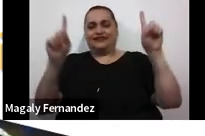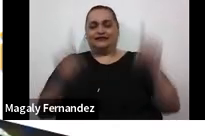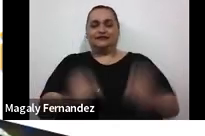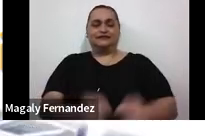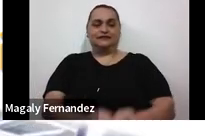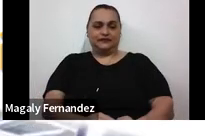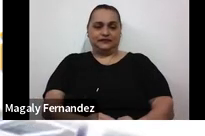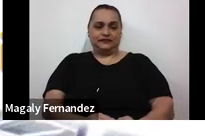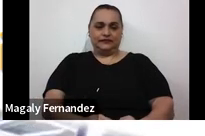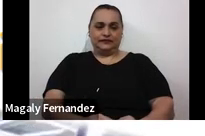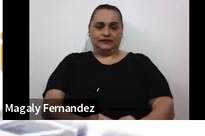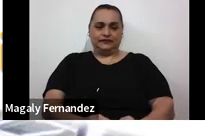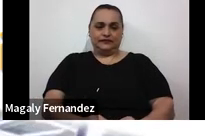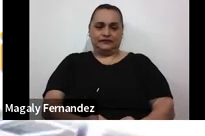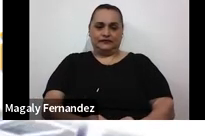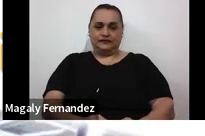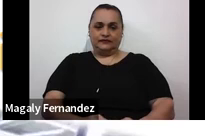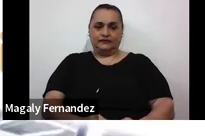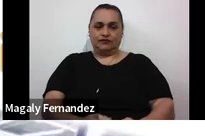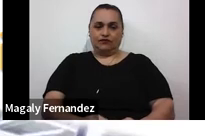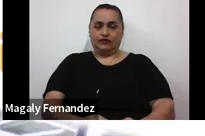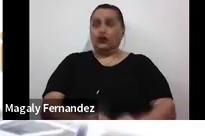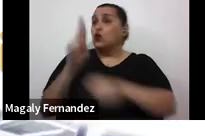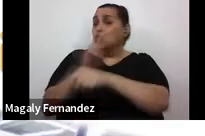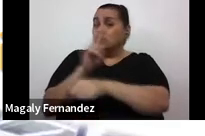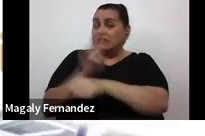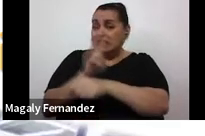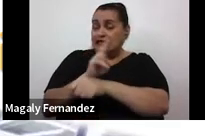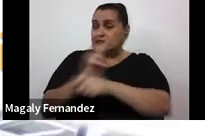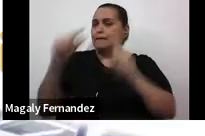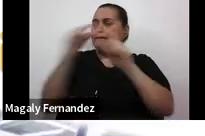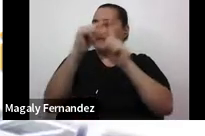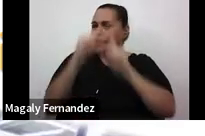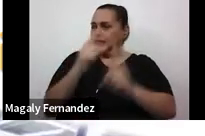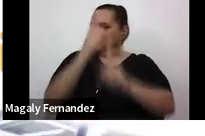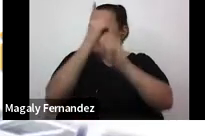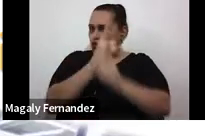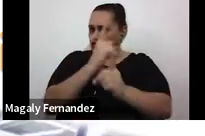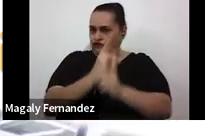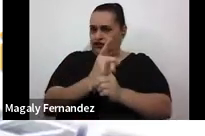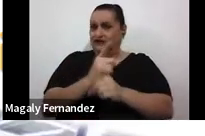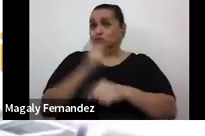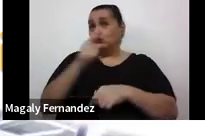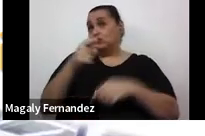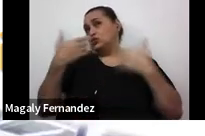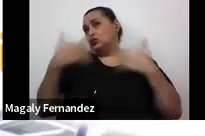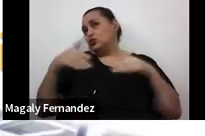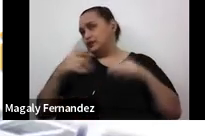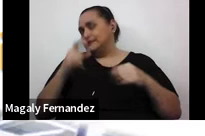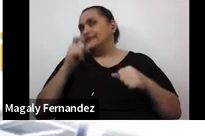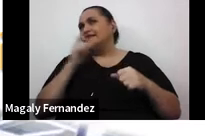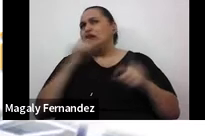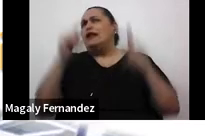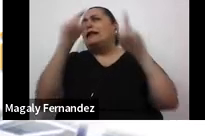siguiente utilizar los términos correctos y aquí estamos en un lío verdad Cuál es el término